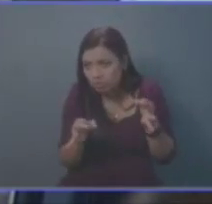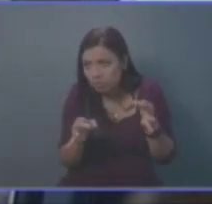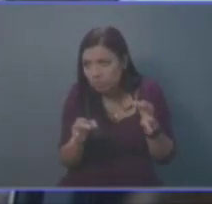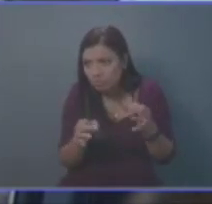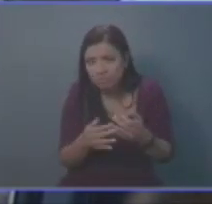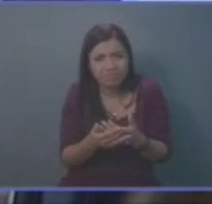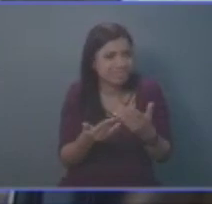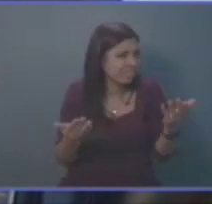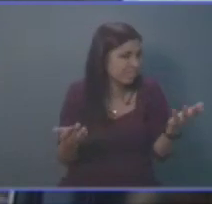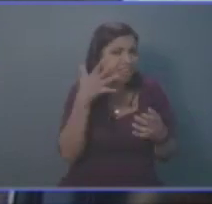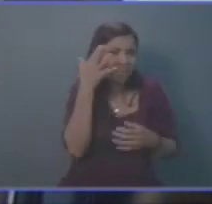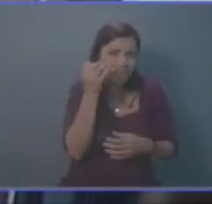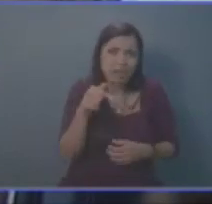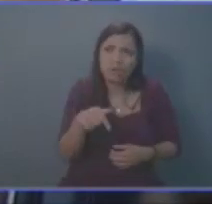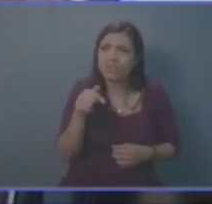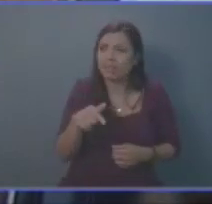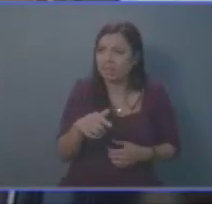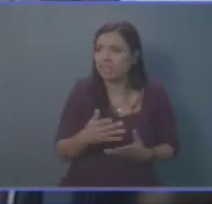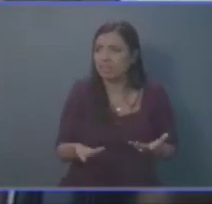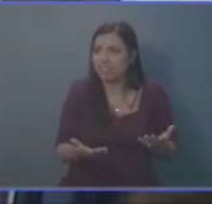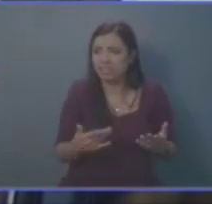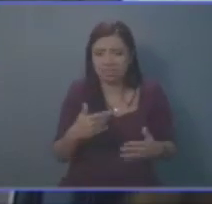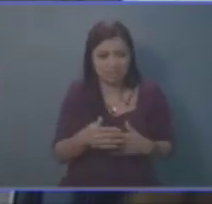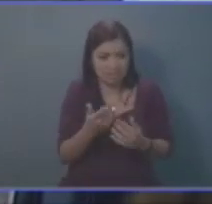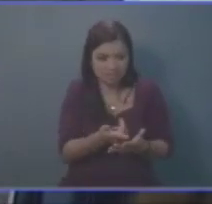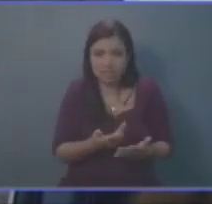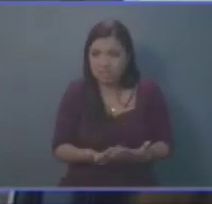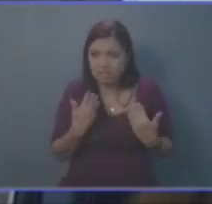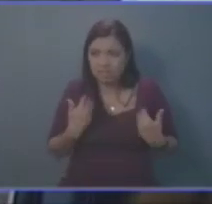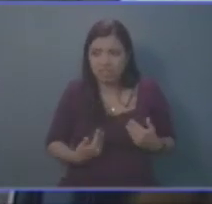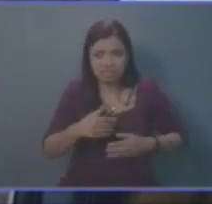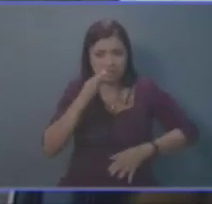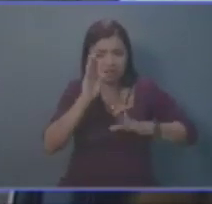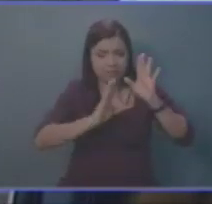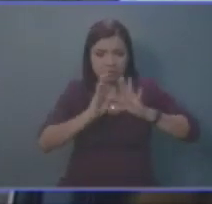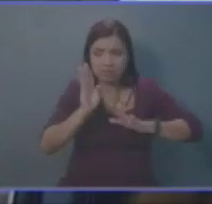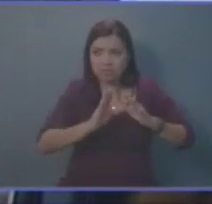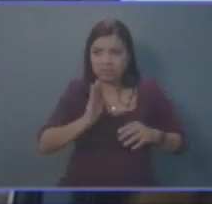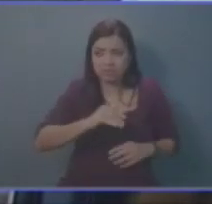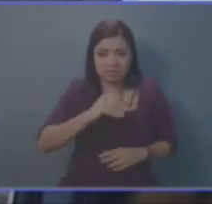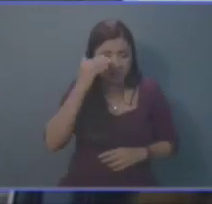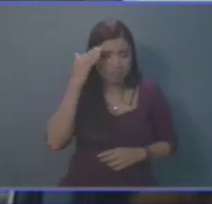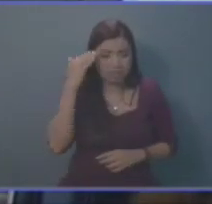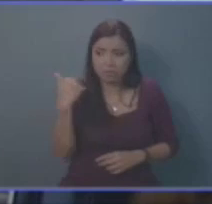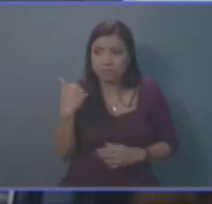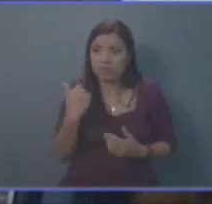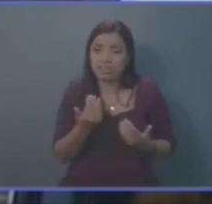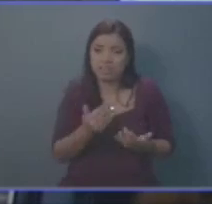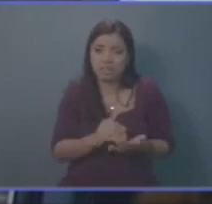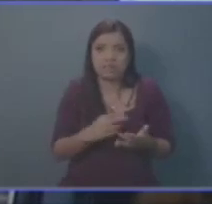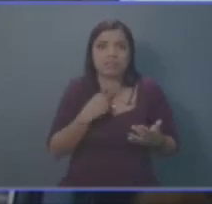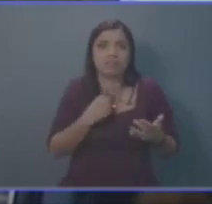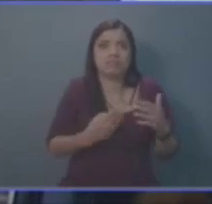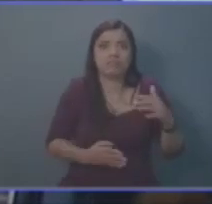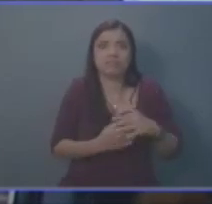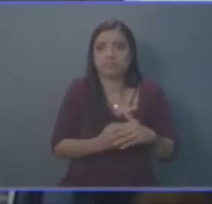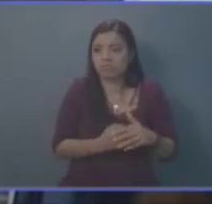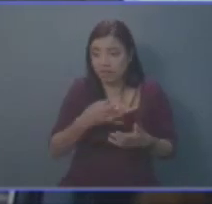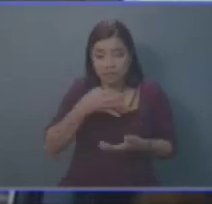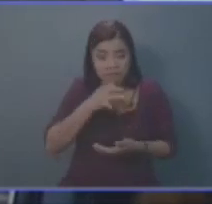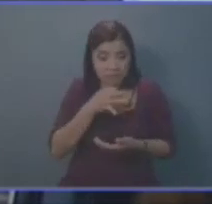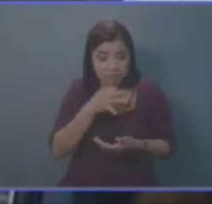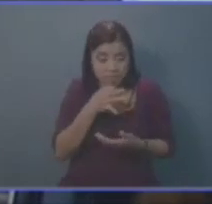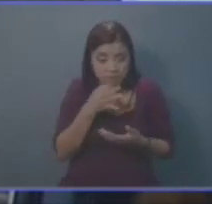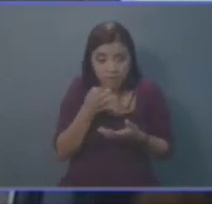aquí se ha detractado contra el mismo derecho de la participación política de la mujer, tratando de impedir que logre el número de firmas y que